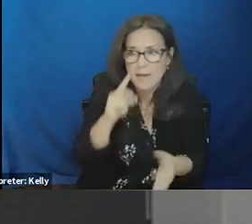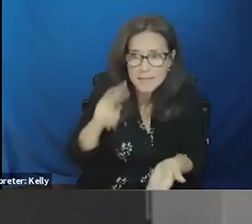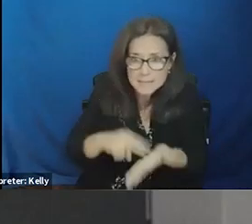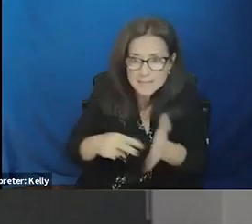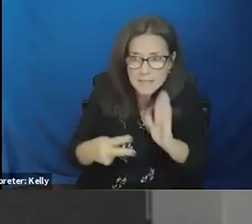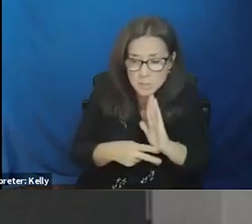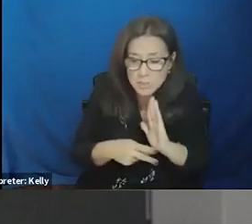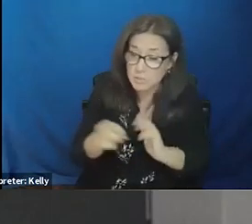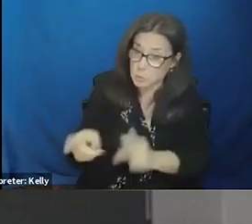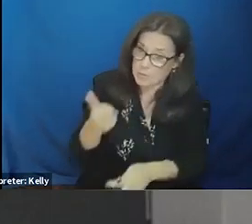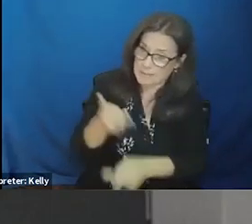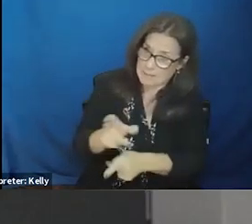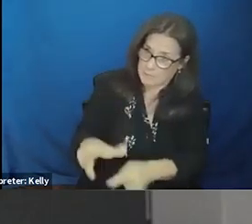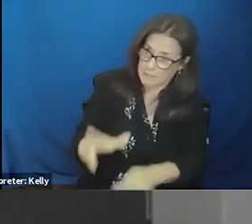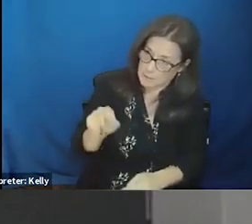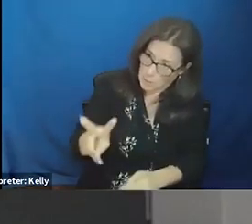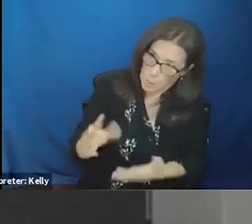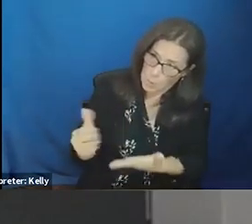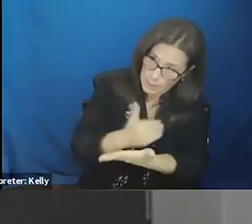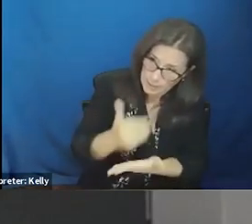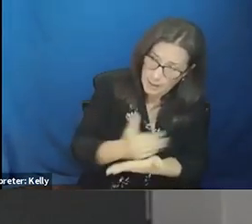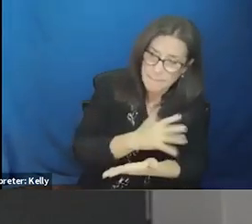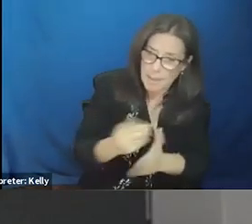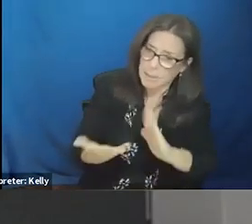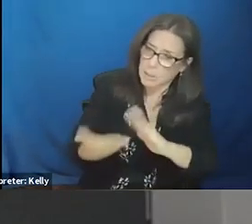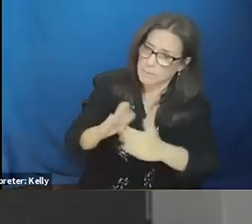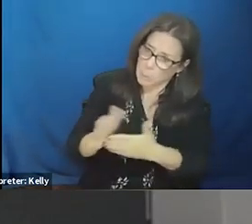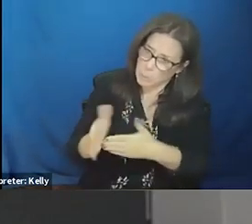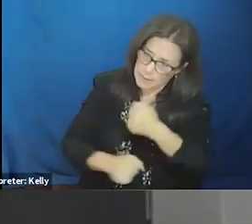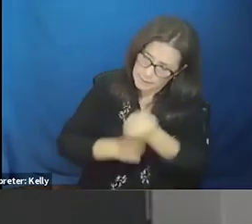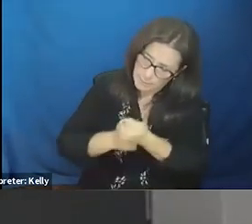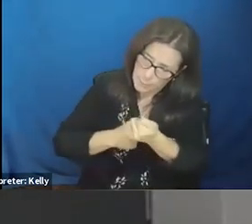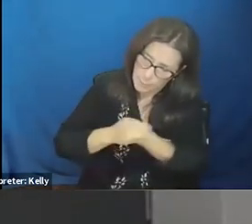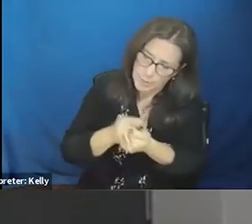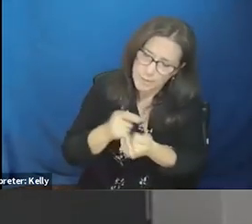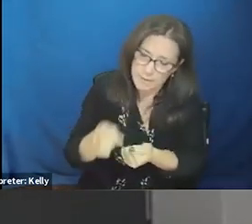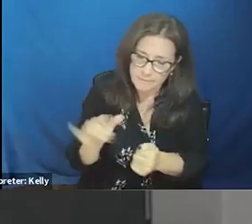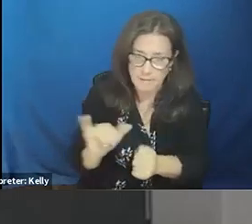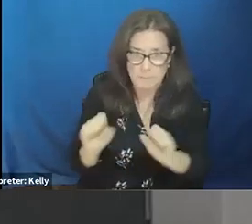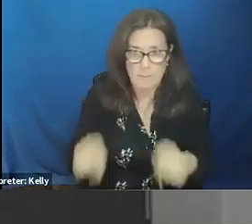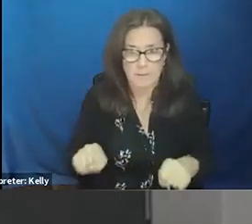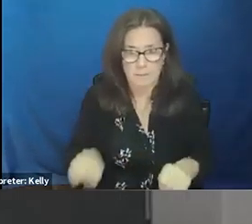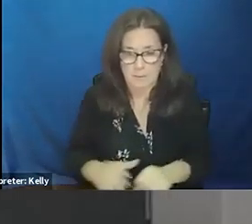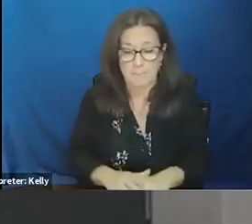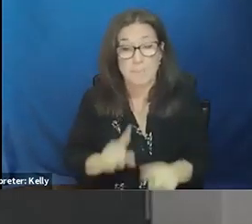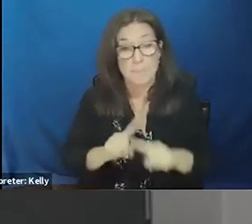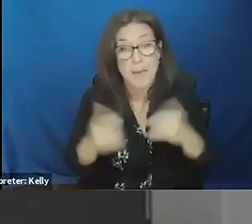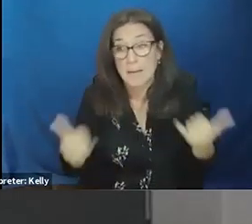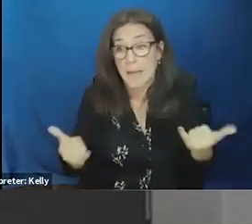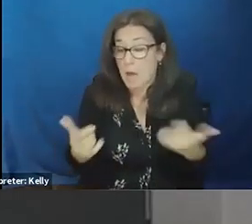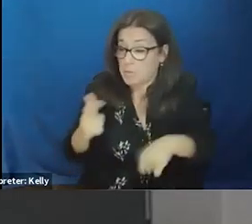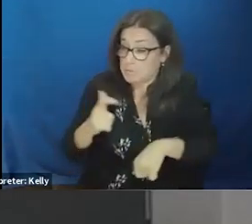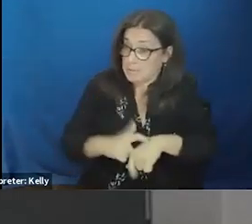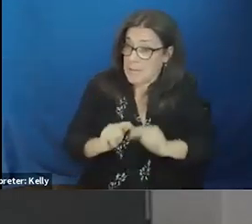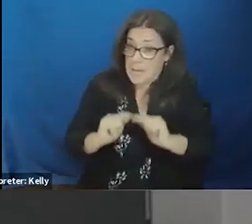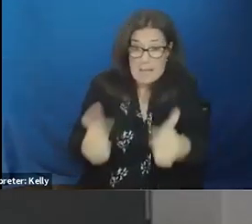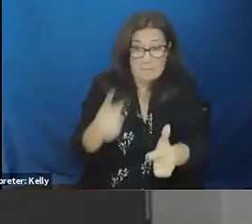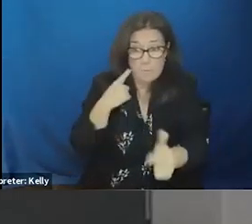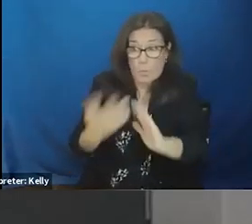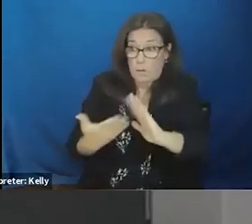participaron en eso y yo creo en la buena fe de las personas en que esto se mantenga y lo más